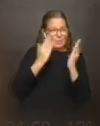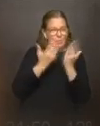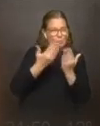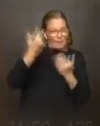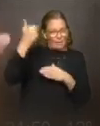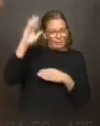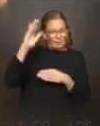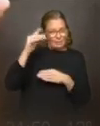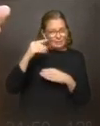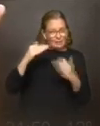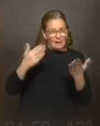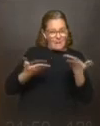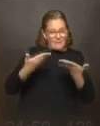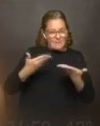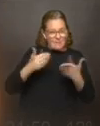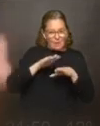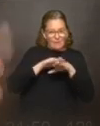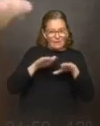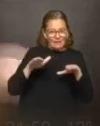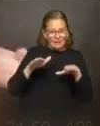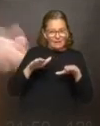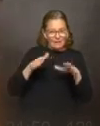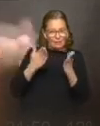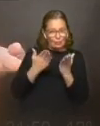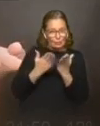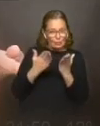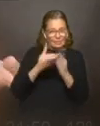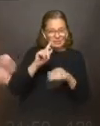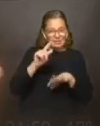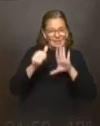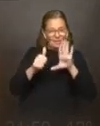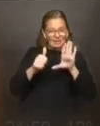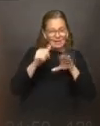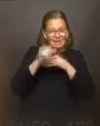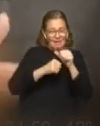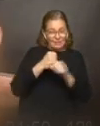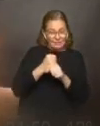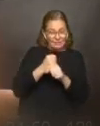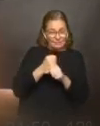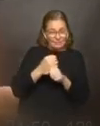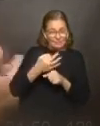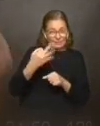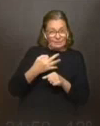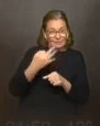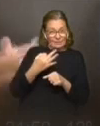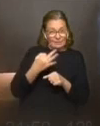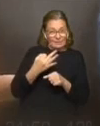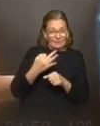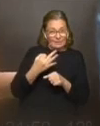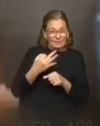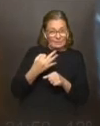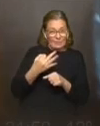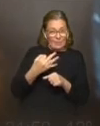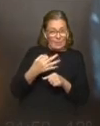está colocando en el mismo nivel la reacción de estudiantes de 16 años que, honestamente, es recontra